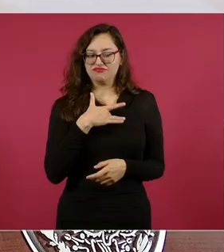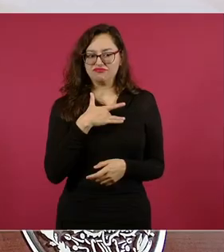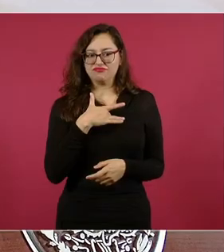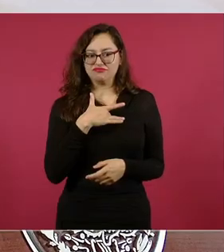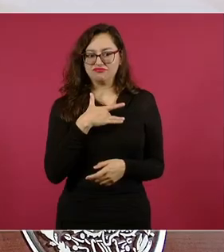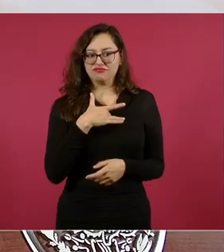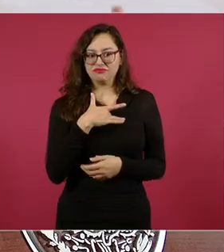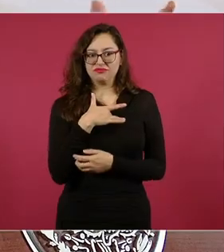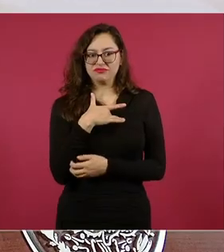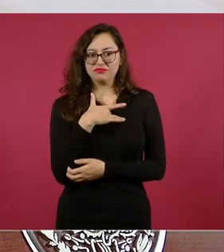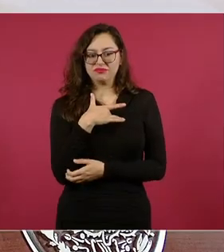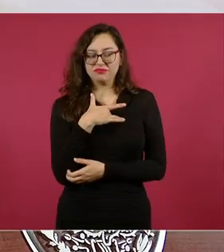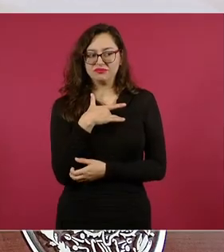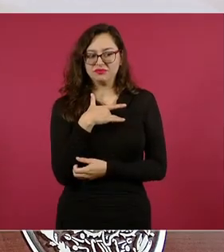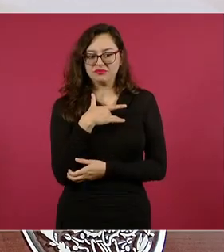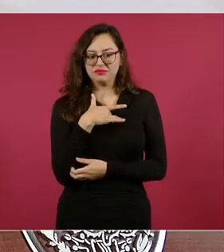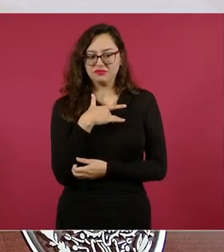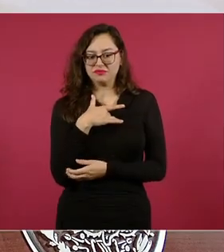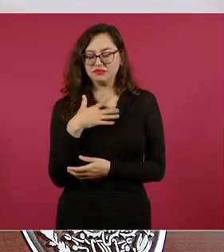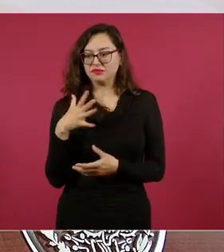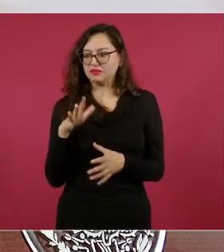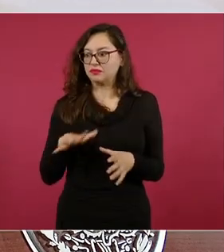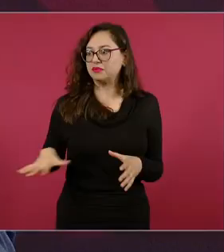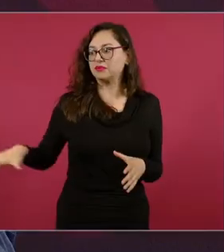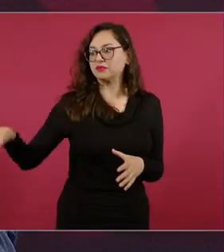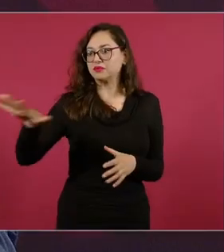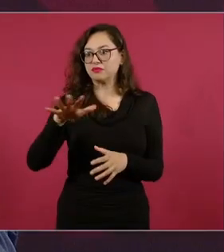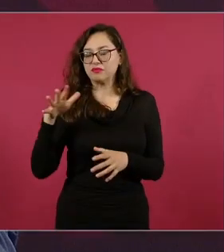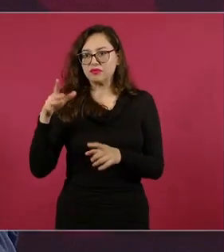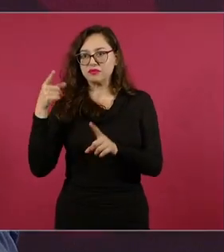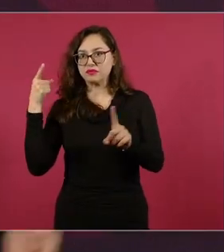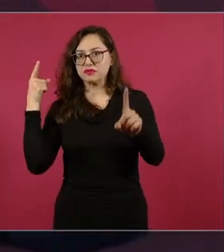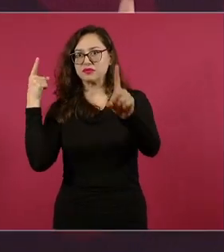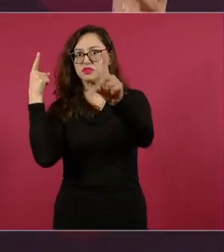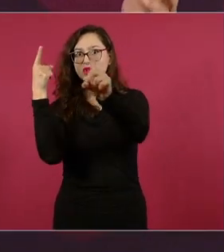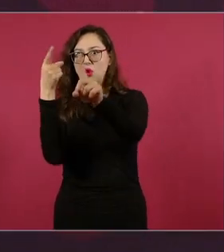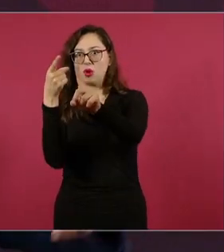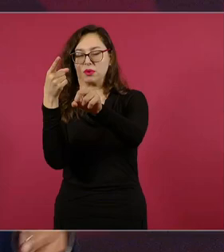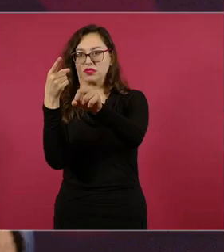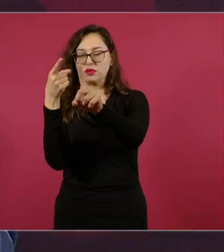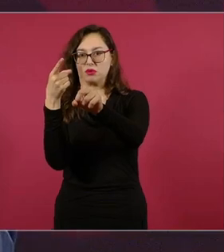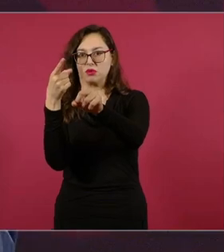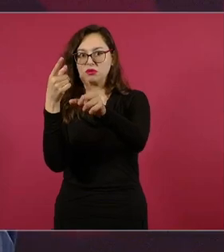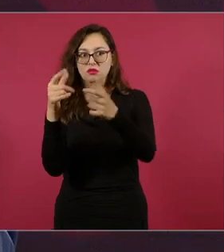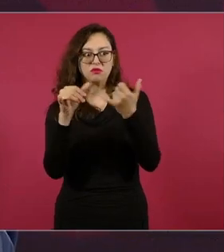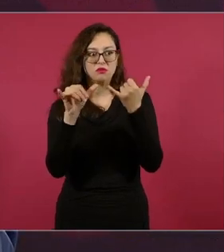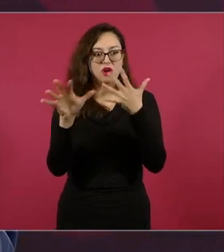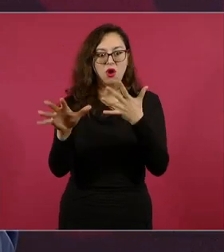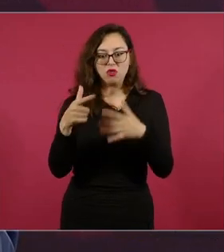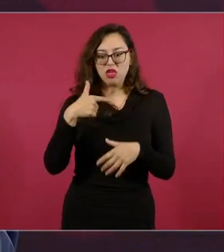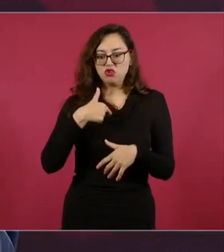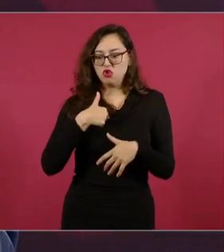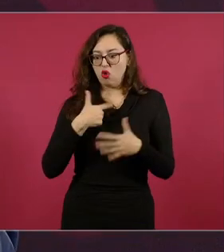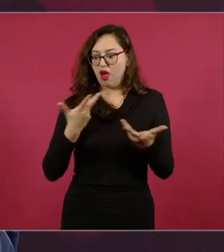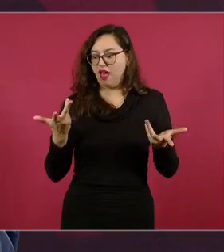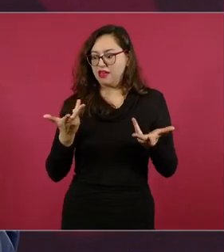se nos iba a salir de cauce el movimiento, iba a haber violencia.